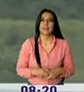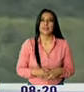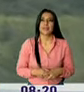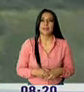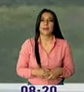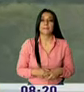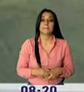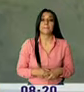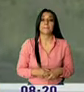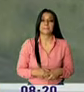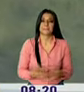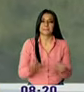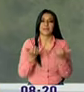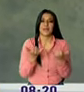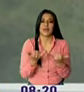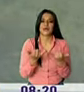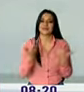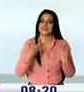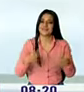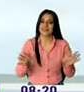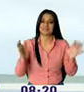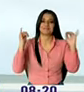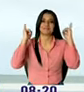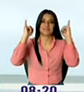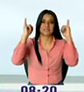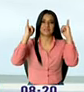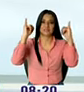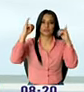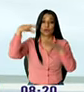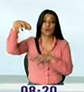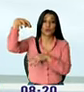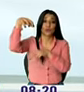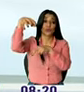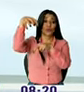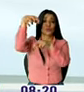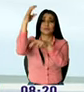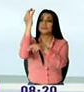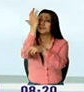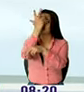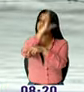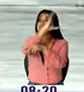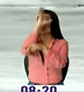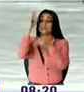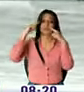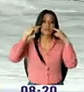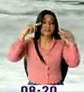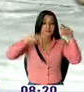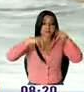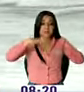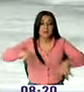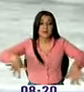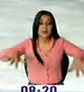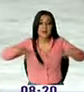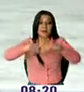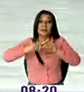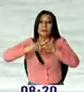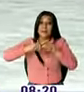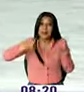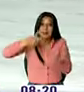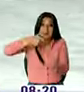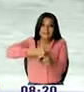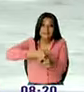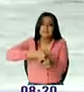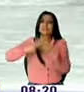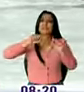Ahora sí, a divertirse. Subirse al cielo es una experiencia fascinante para mirar el mar, pero si prefiere hacerlo de más cerca, lo puede lograr